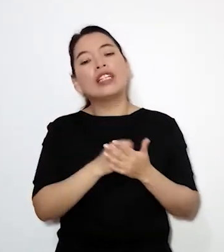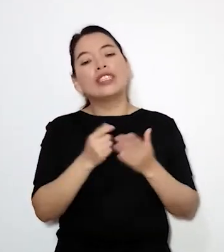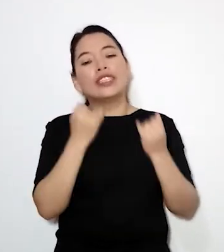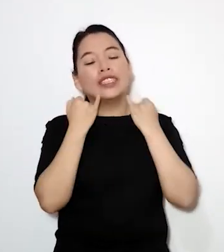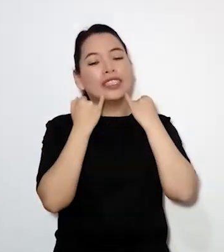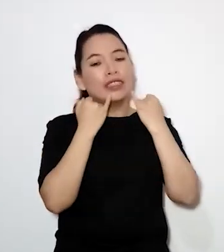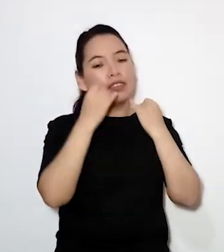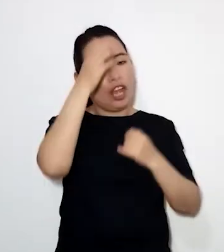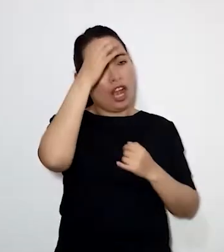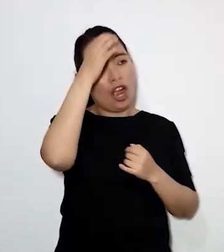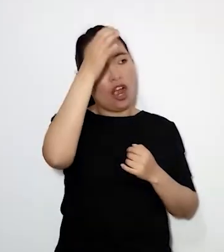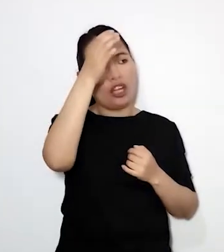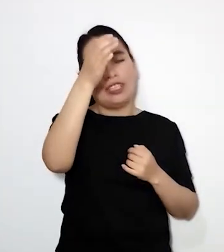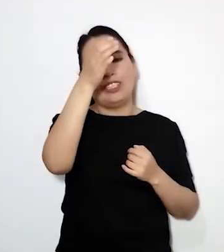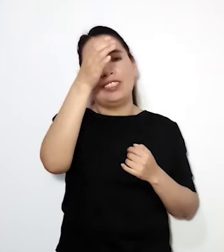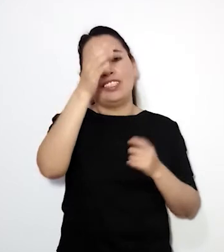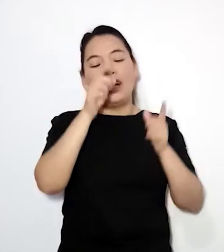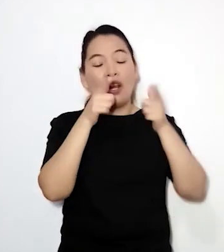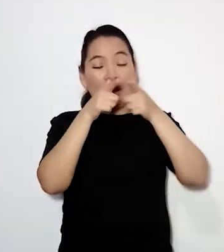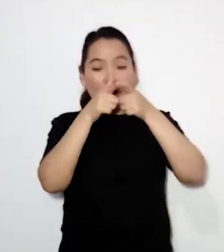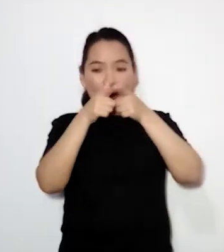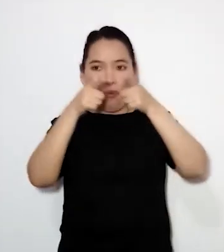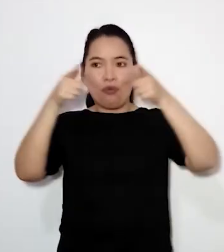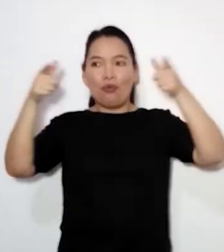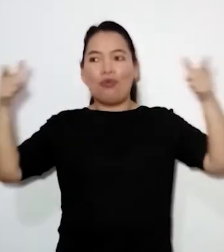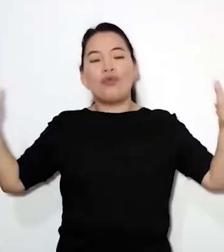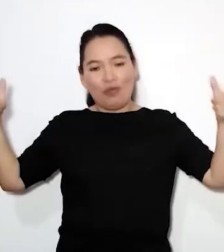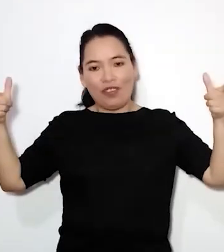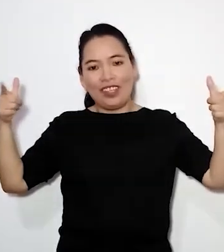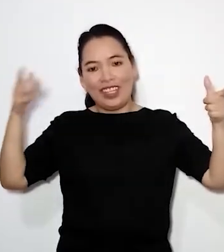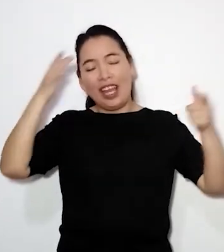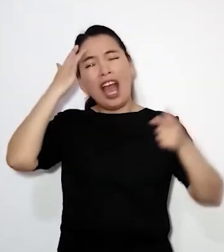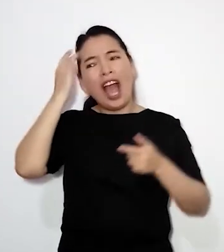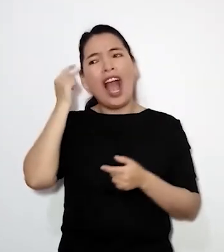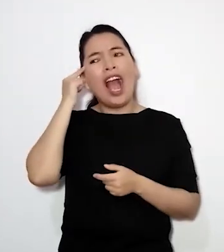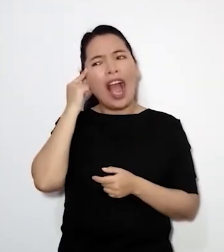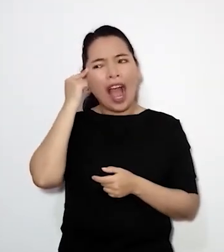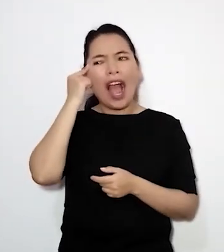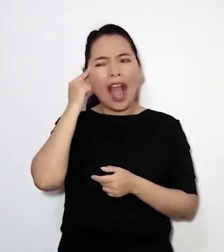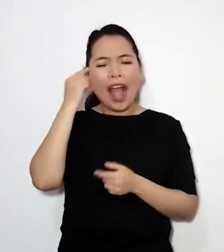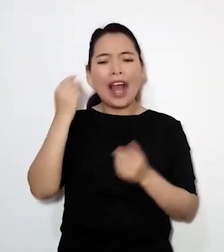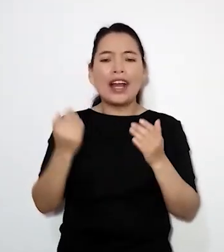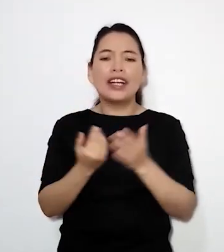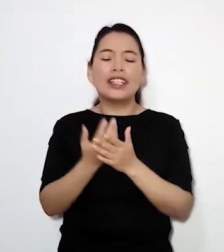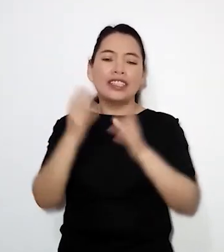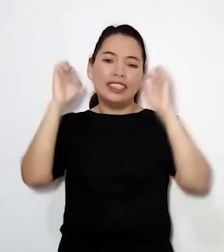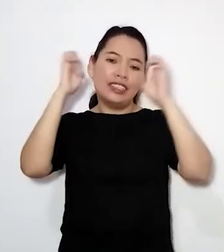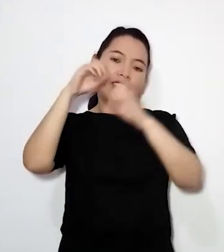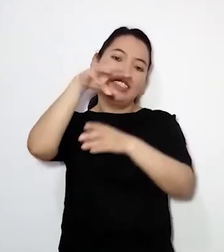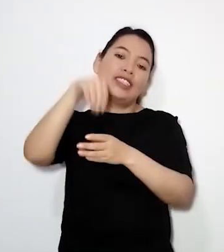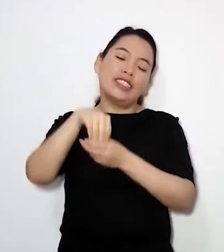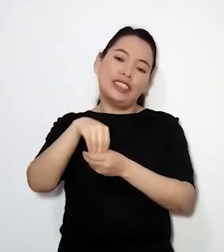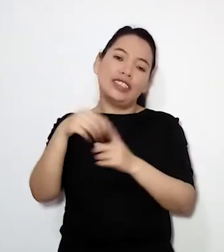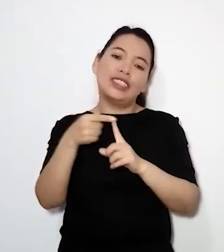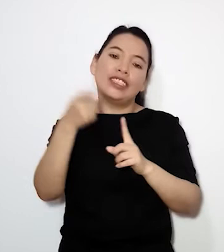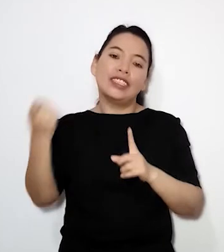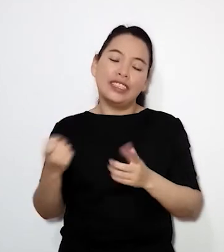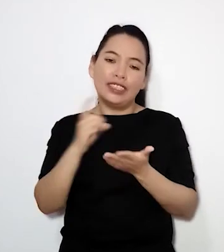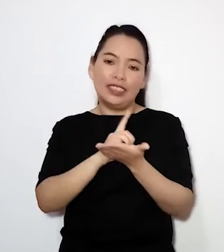el abanico de posibilidades para pensar la educación inclusiva desde la discapacidad, pero para otros